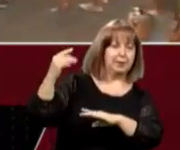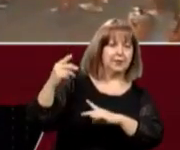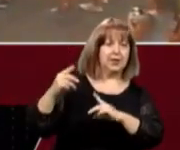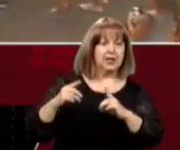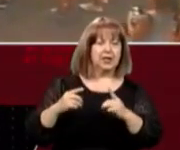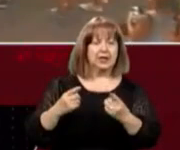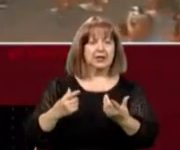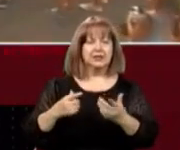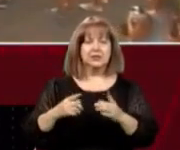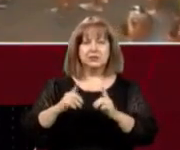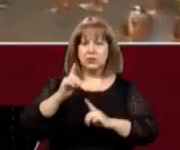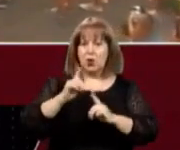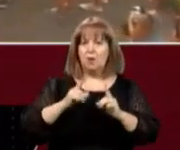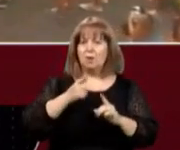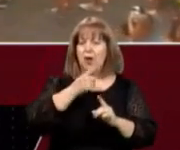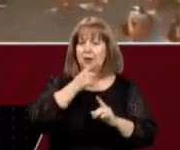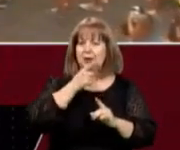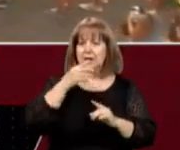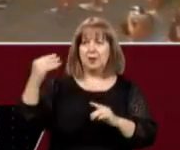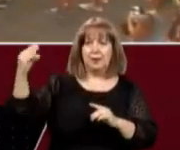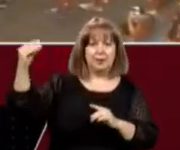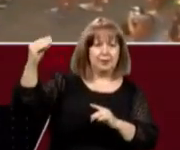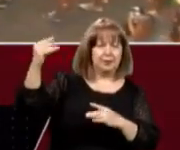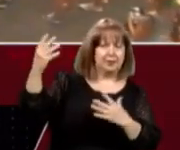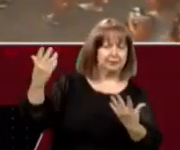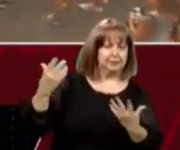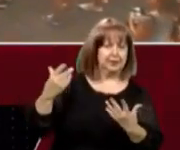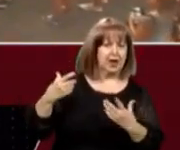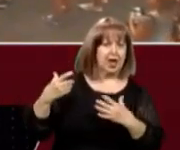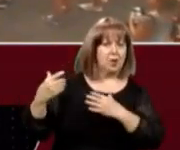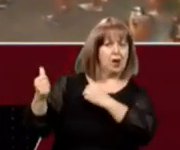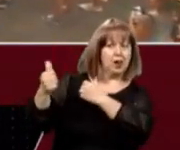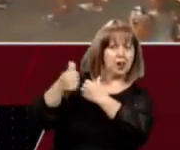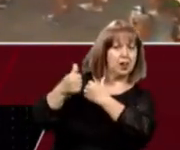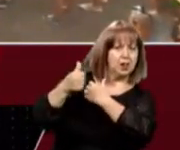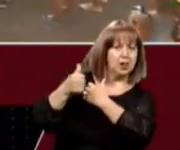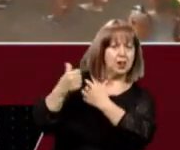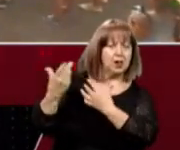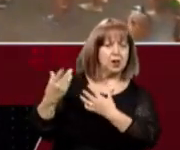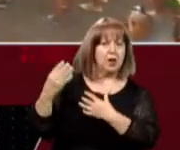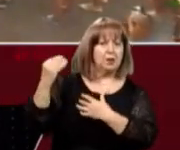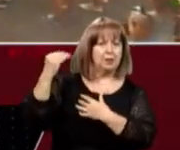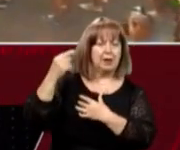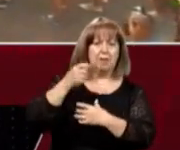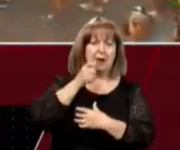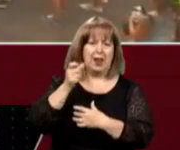siento que ya no lo sufro más, me parece que también es un problema de que es mucho más normal que